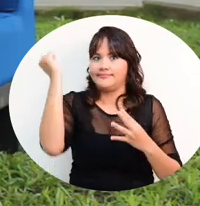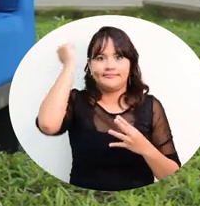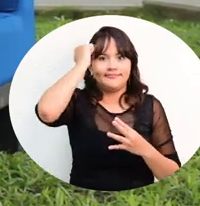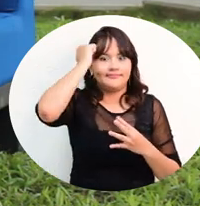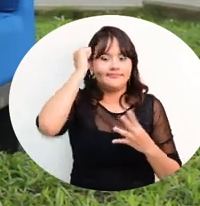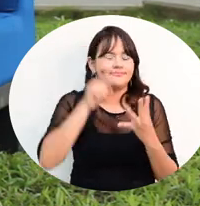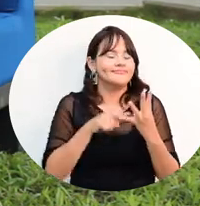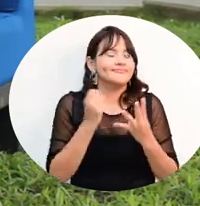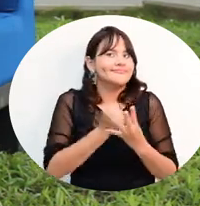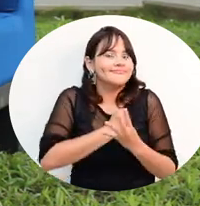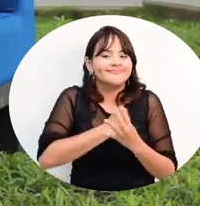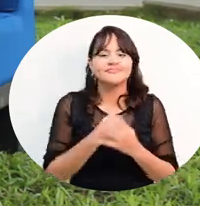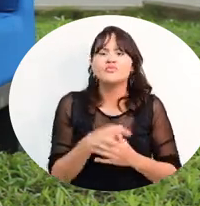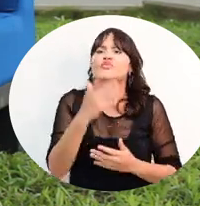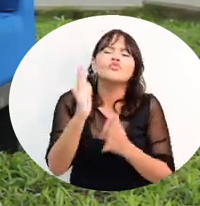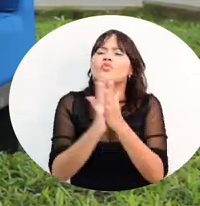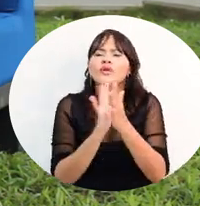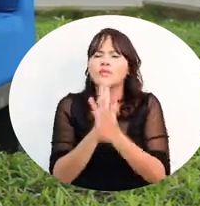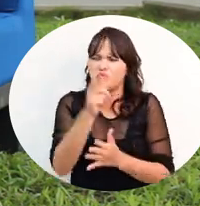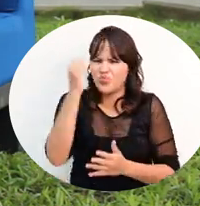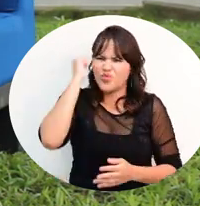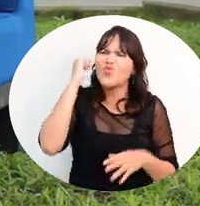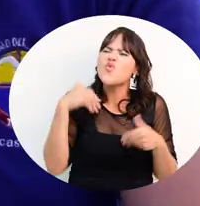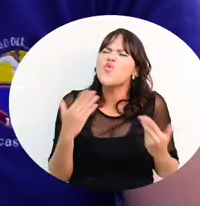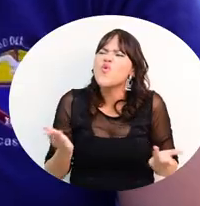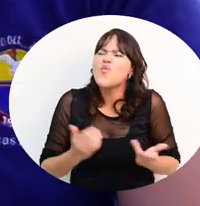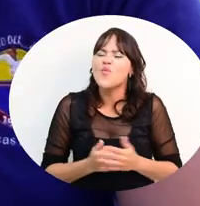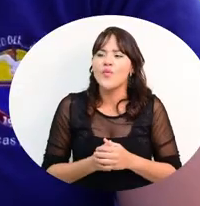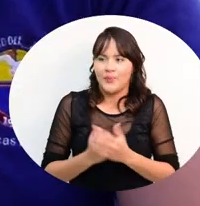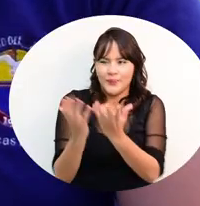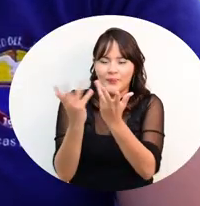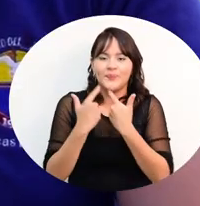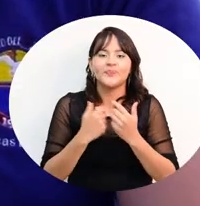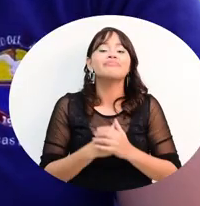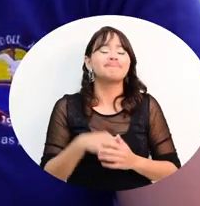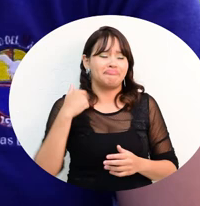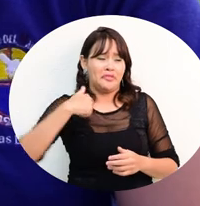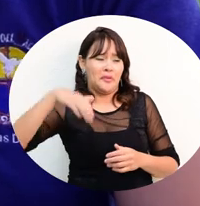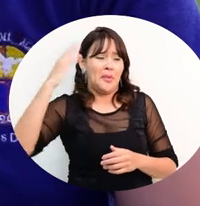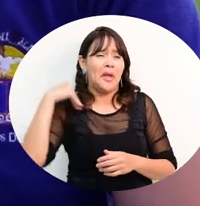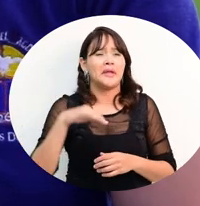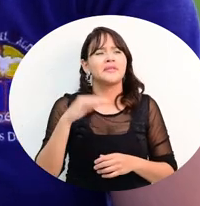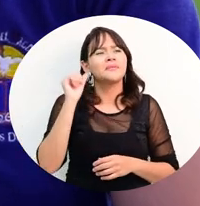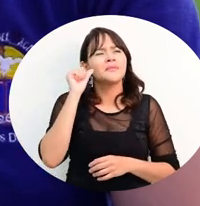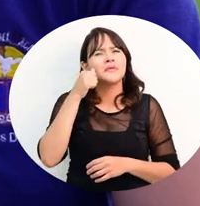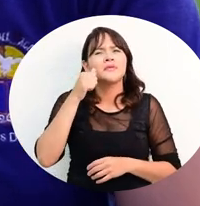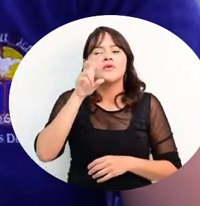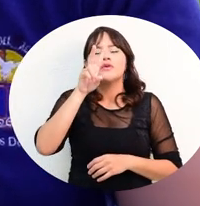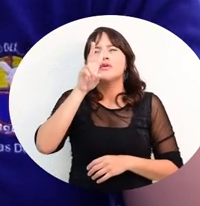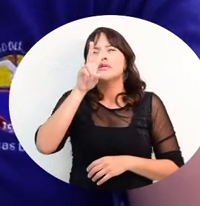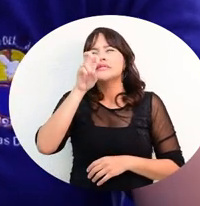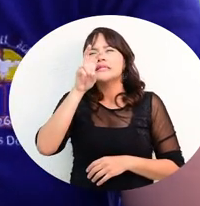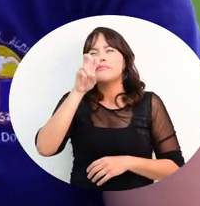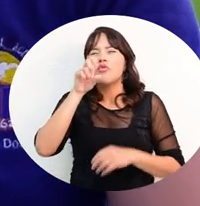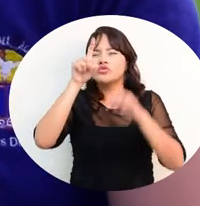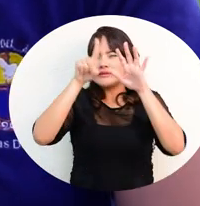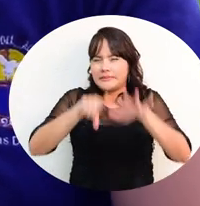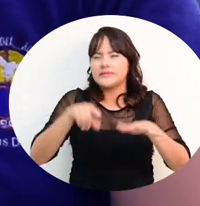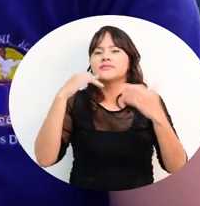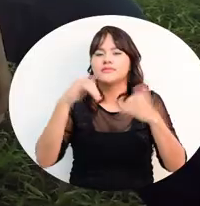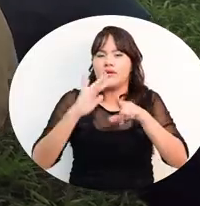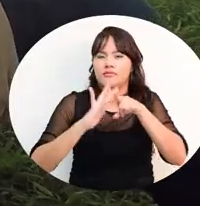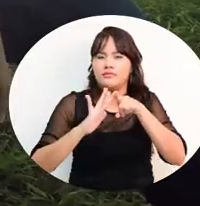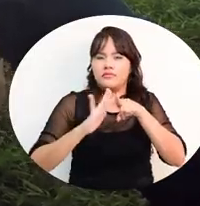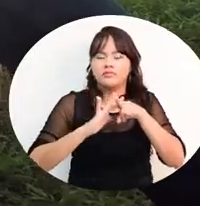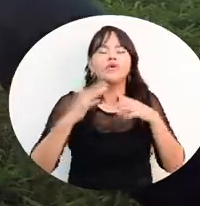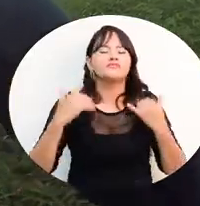de la docencia. ¿Hace cuánto eres docente? ¿De dónde eres docente? Empecé a practicar cuando estaba en séptimo semestre, hace